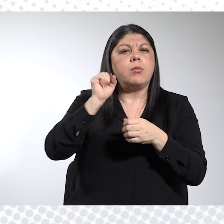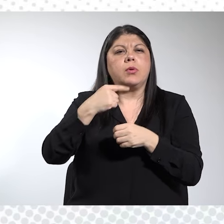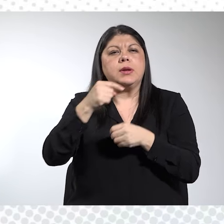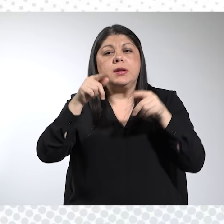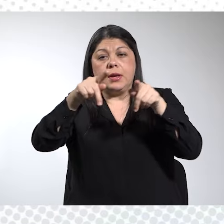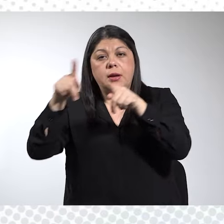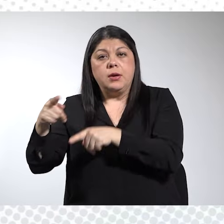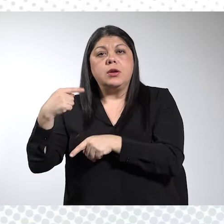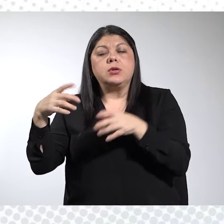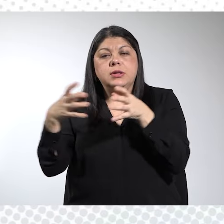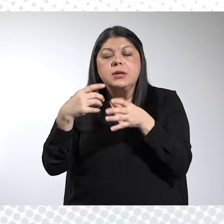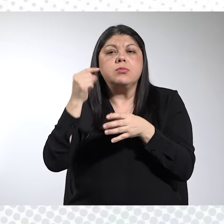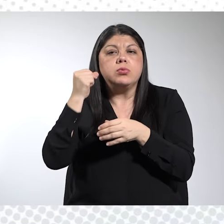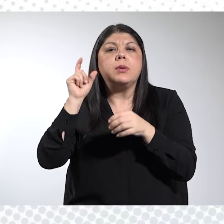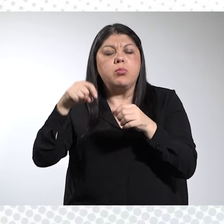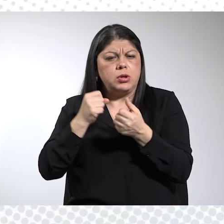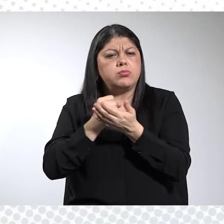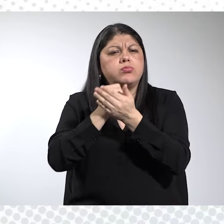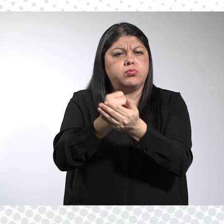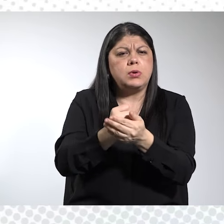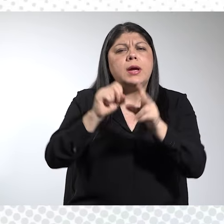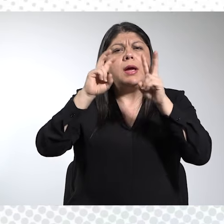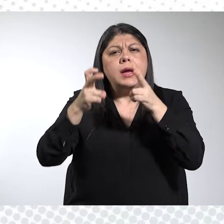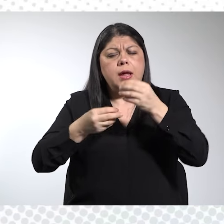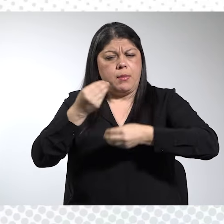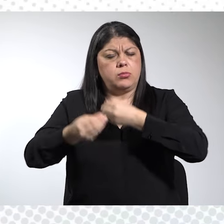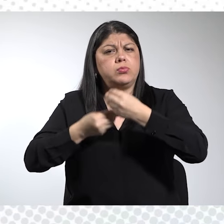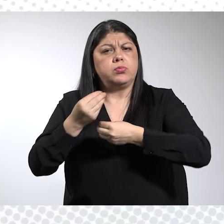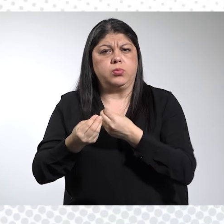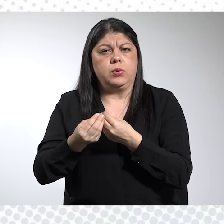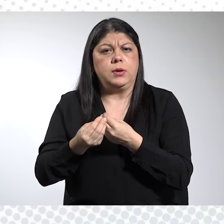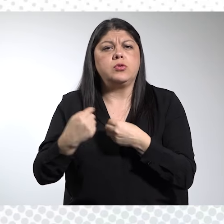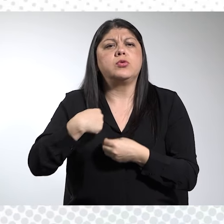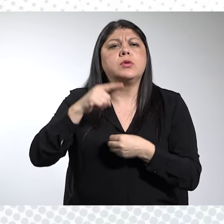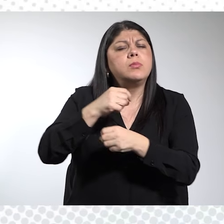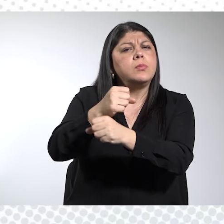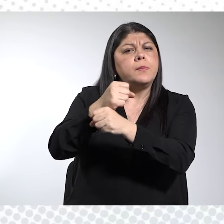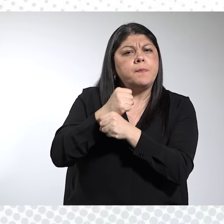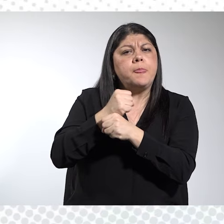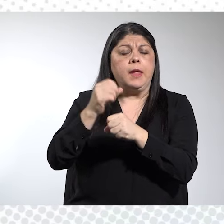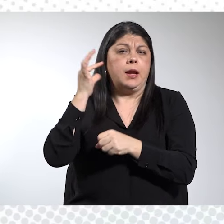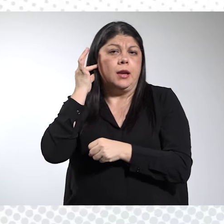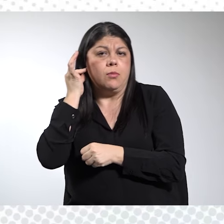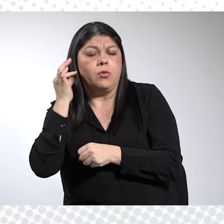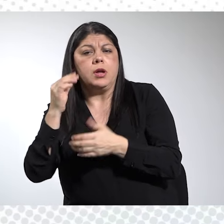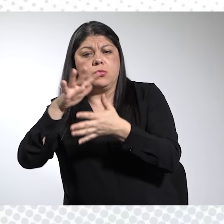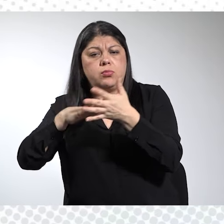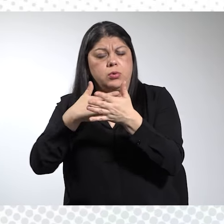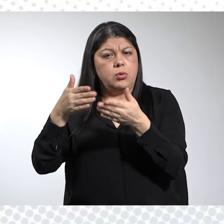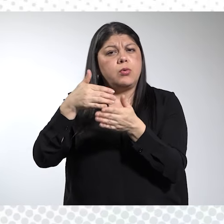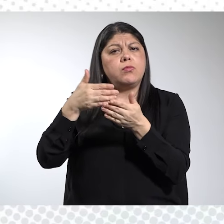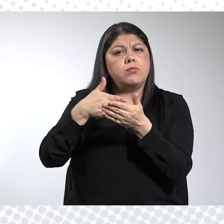poder decirle a la población que las mujeres tienen mucho que aportar y sobre todo en el tema de productividad, donde debemos garantizar que las mujeres tengan